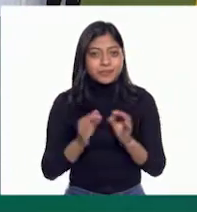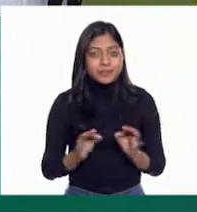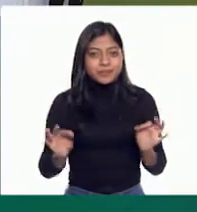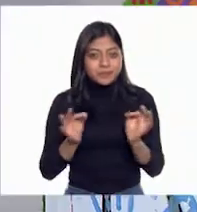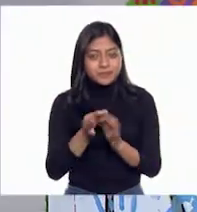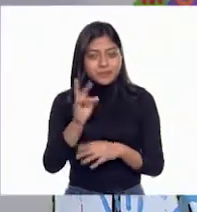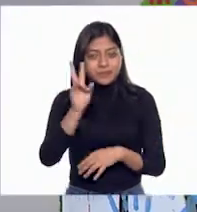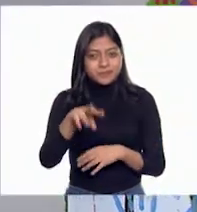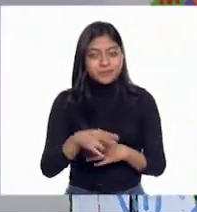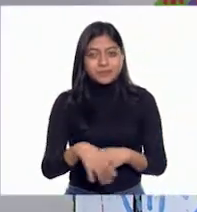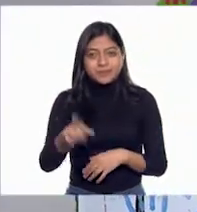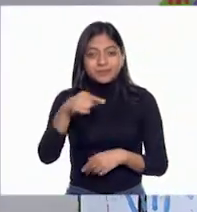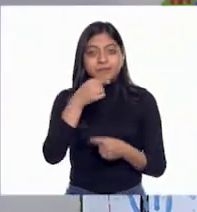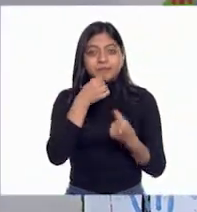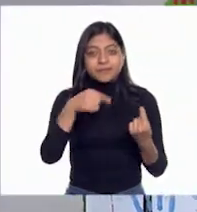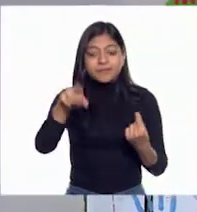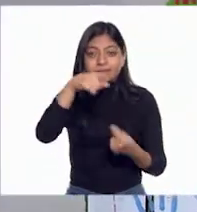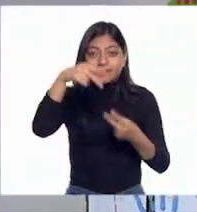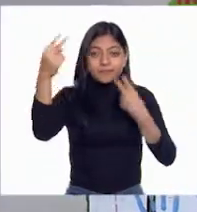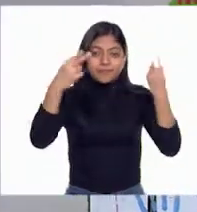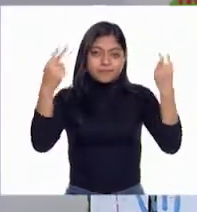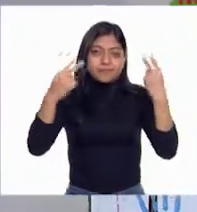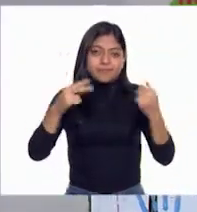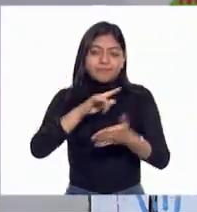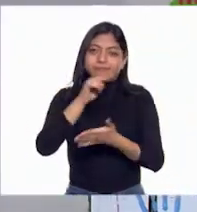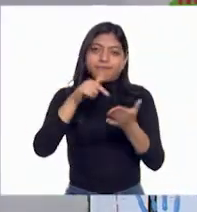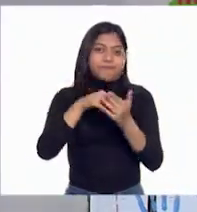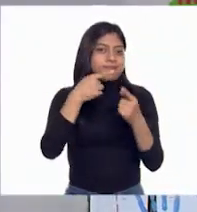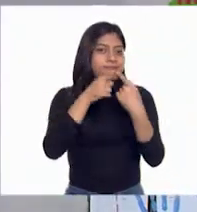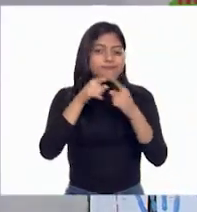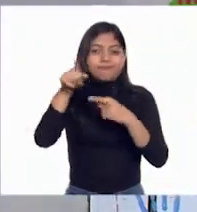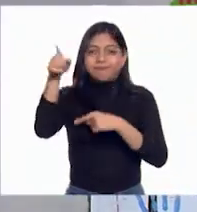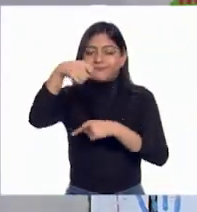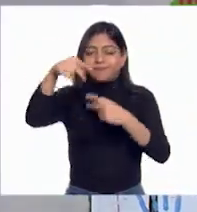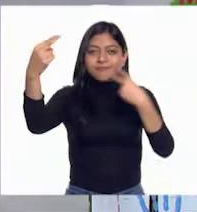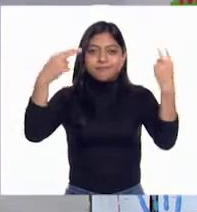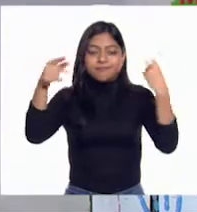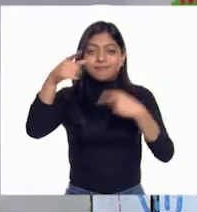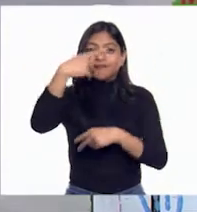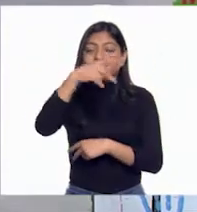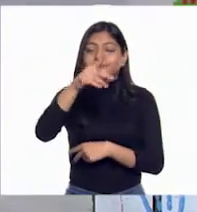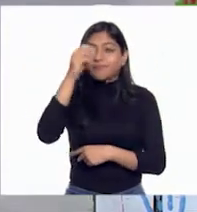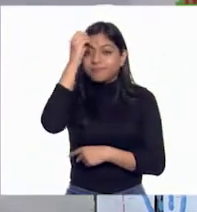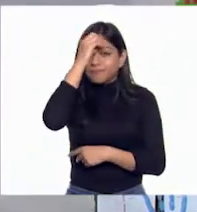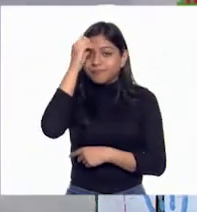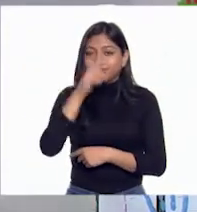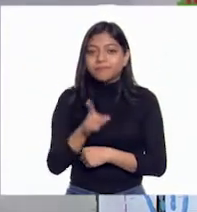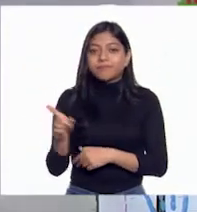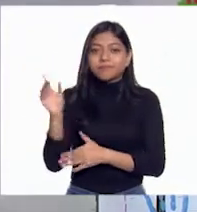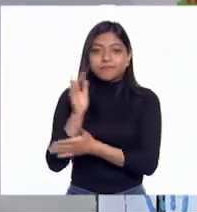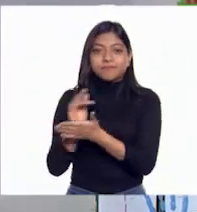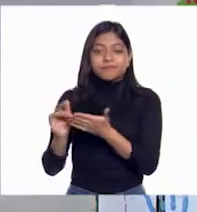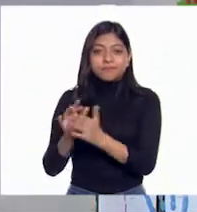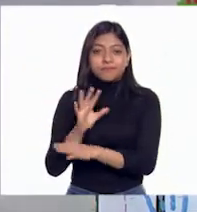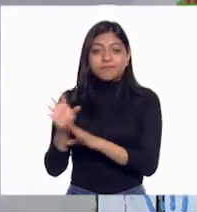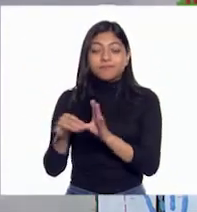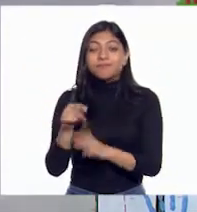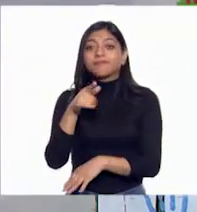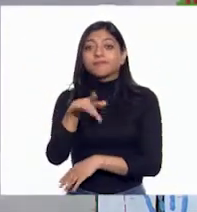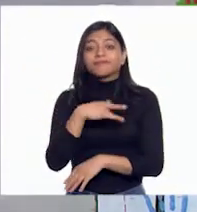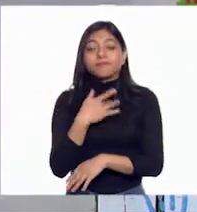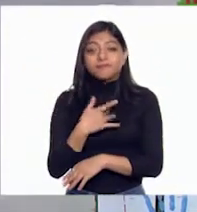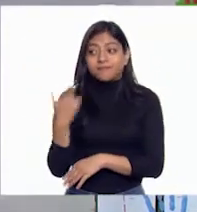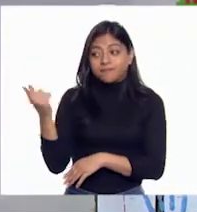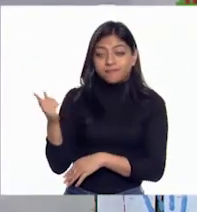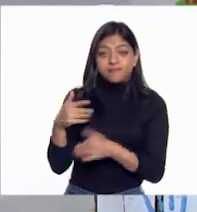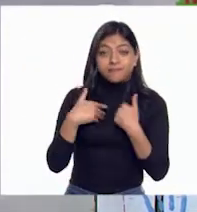¿no? Sí. Niñas y niños que nos acompañan desde todos los lugares, ¿qué opinan de la frase? ¿Creen que es claro el